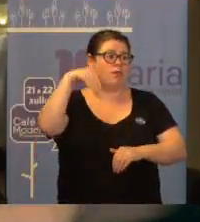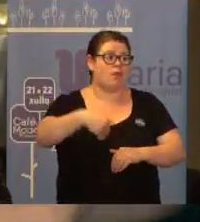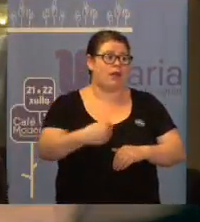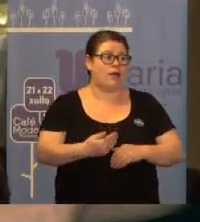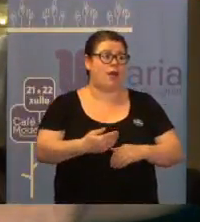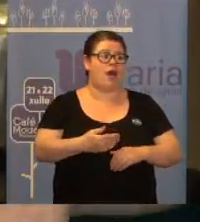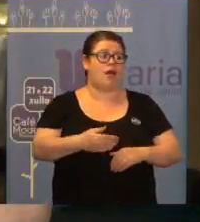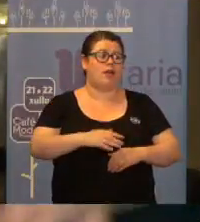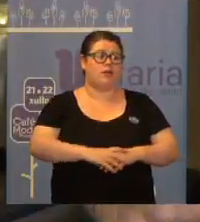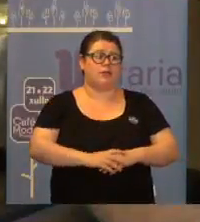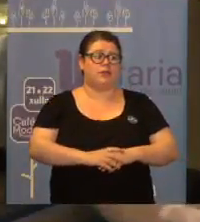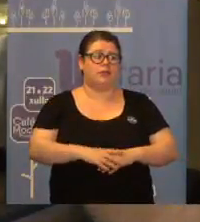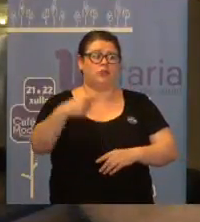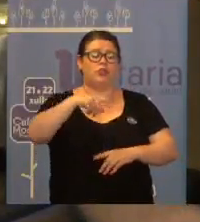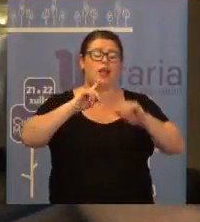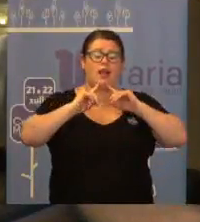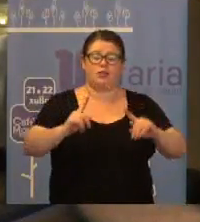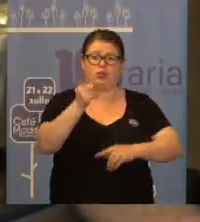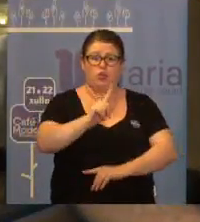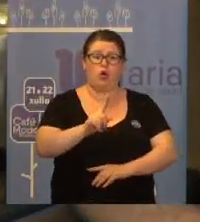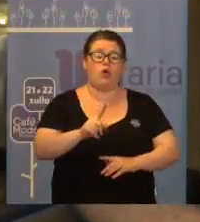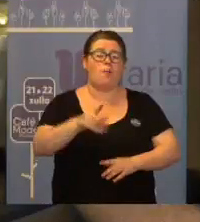ditador nunha cama, non? Neste caso non, esta caso é